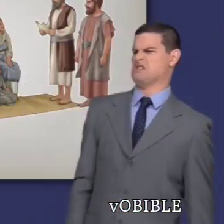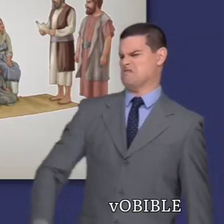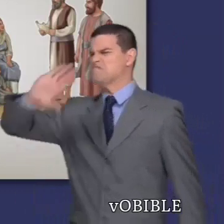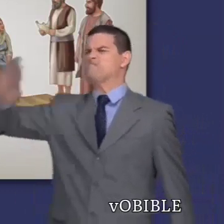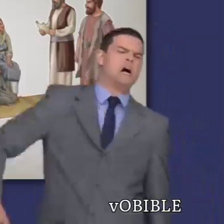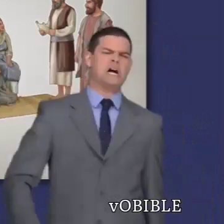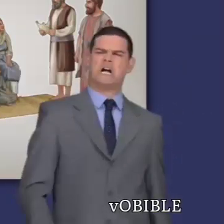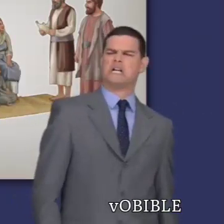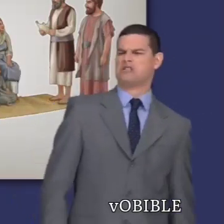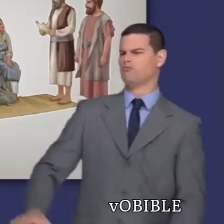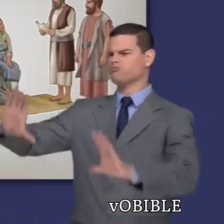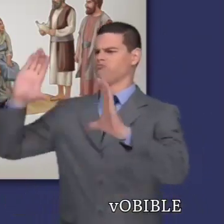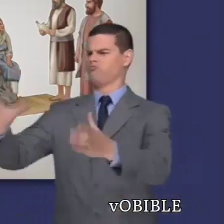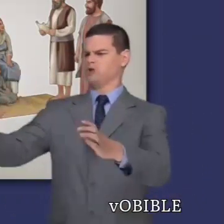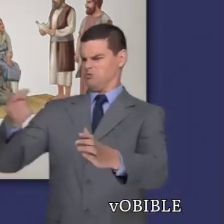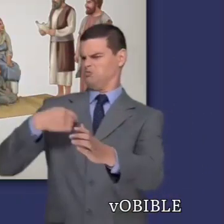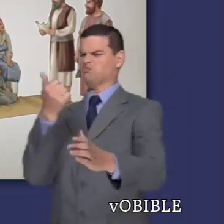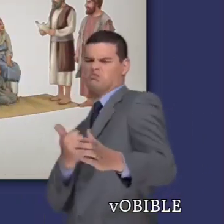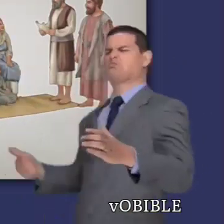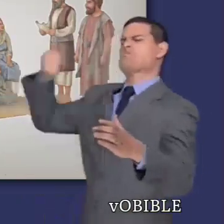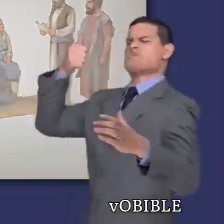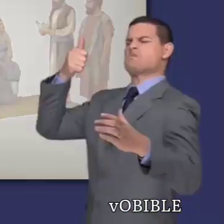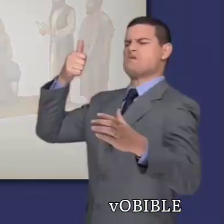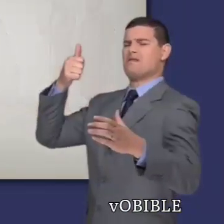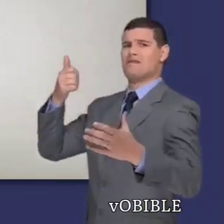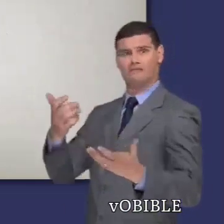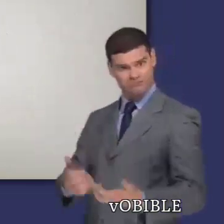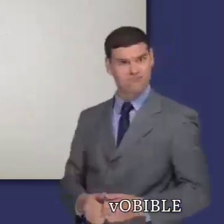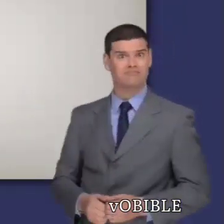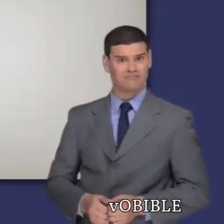apóstoles y quería ser el más importante en la congregación.